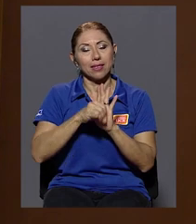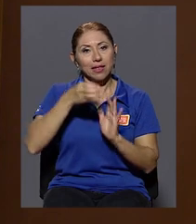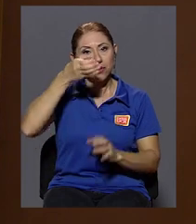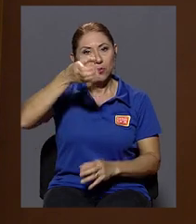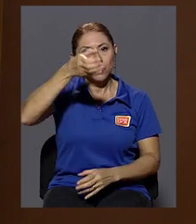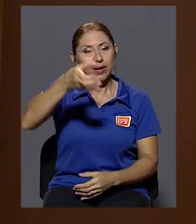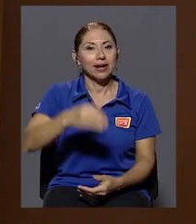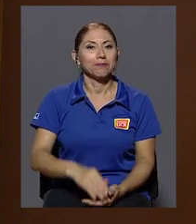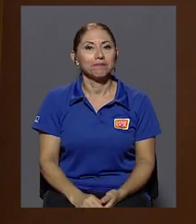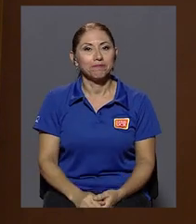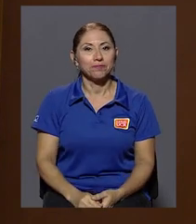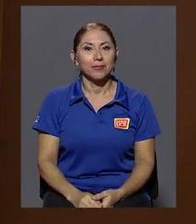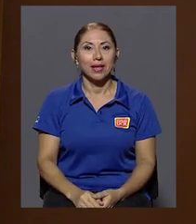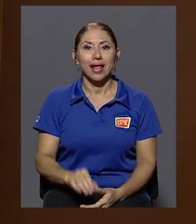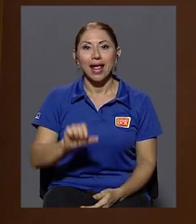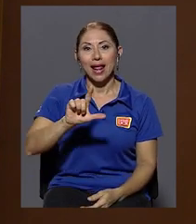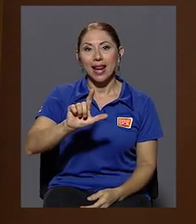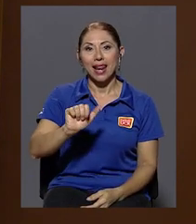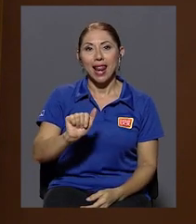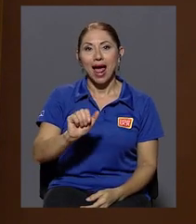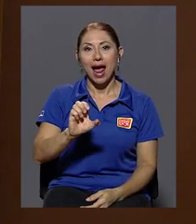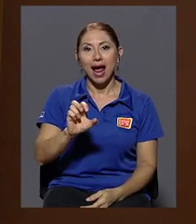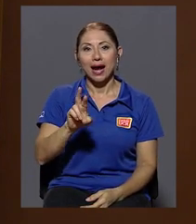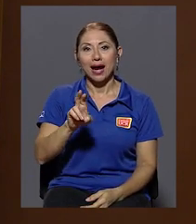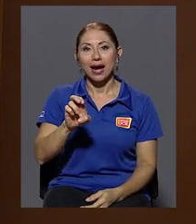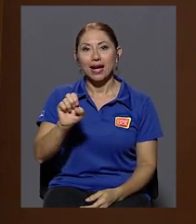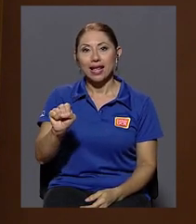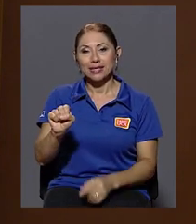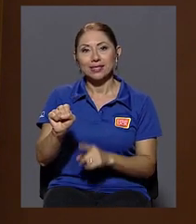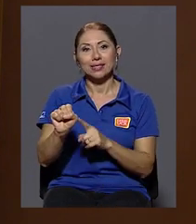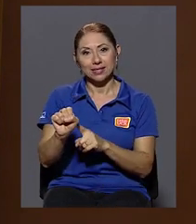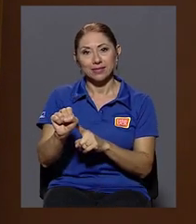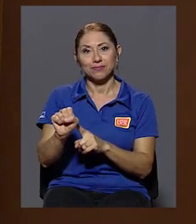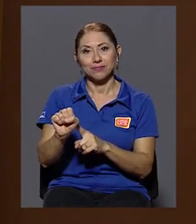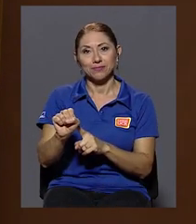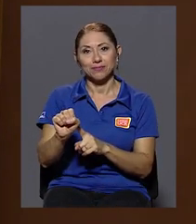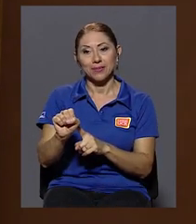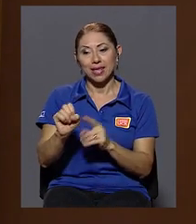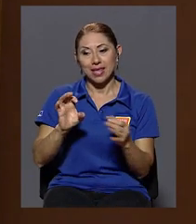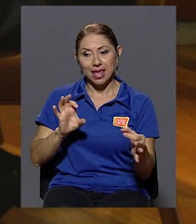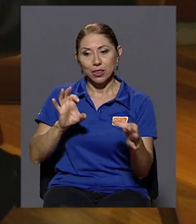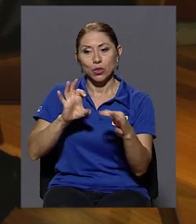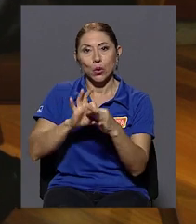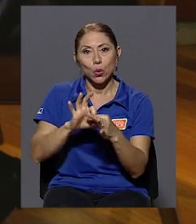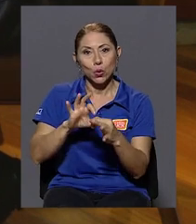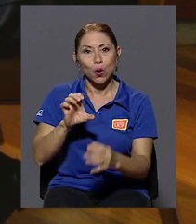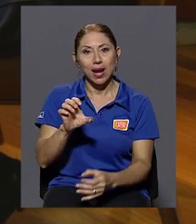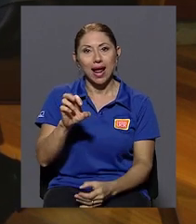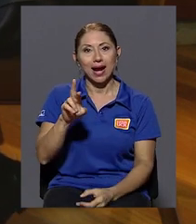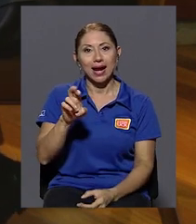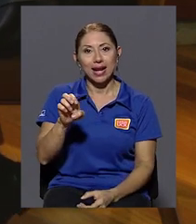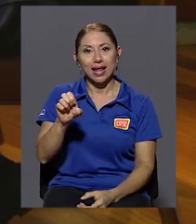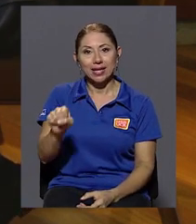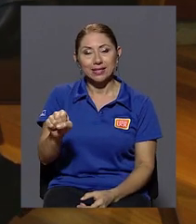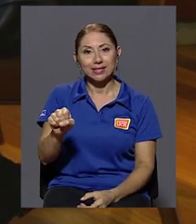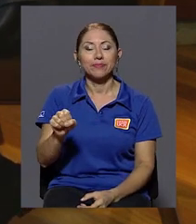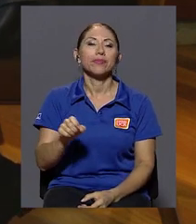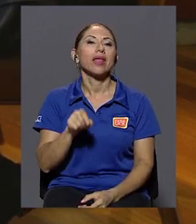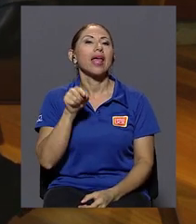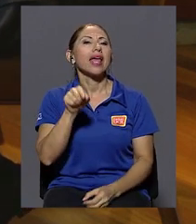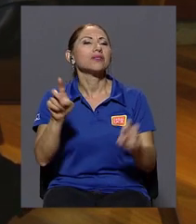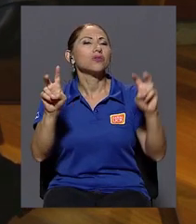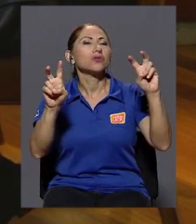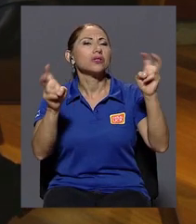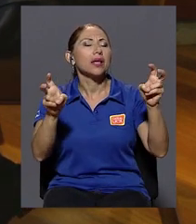cultural. En la CRES y en torno a la CRES, Roberto,